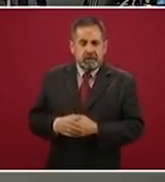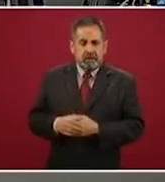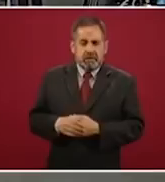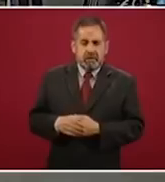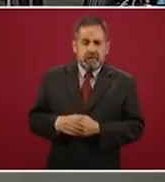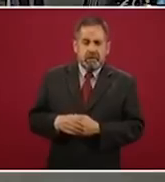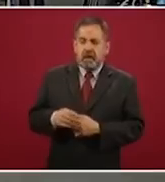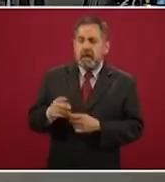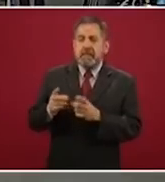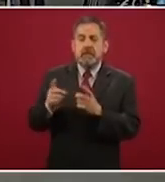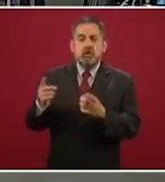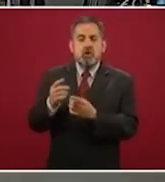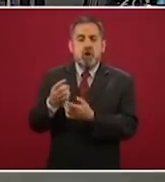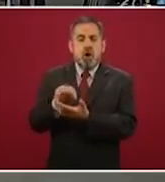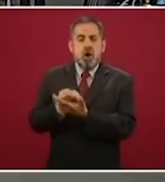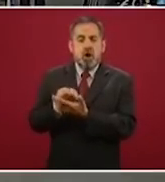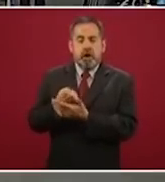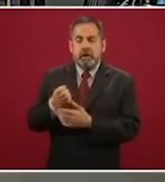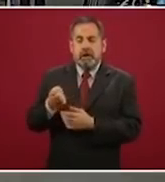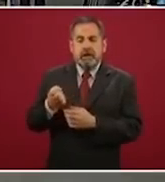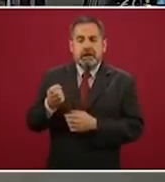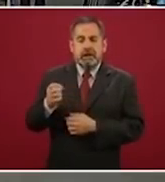desarrollo económico, de economía,